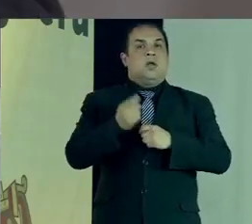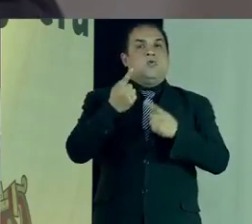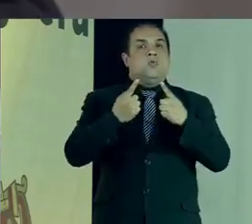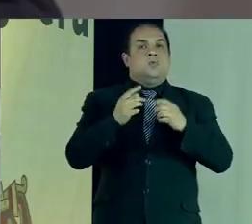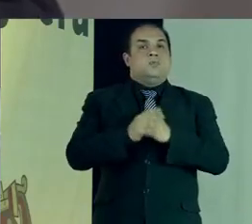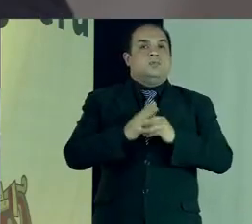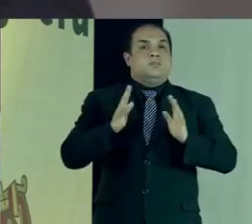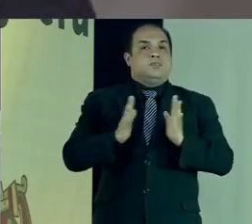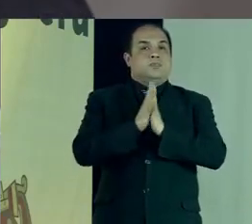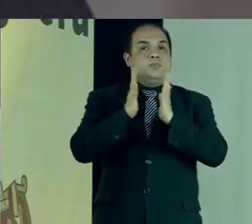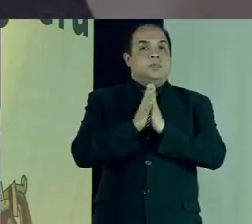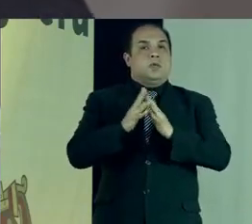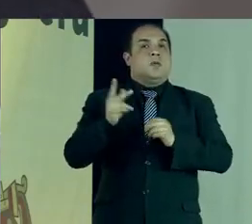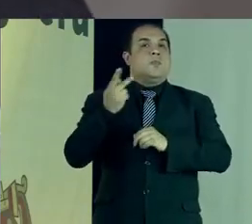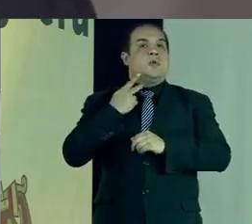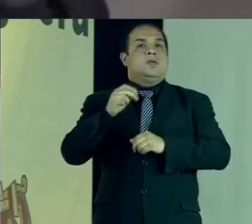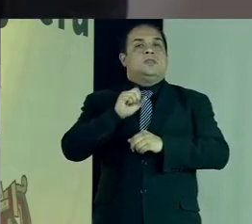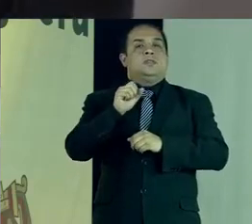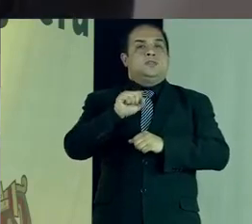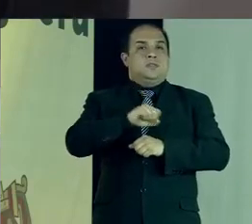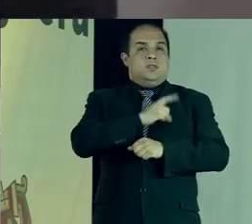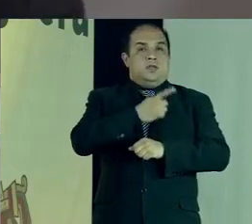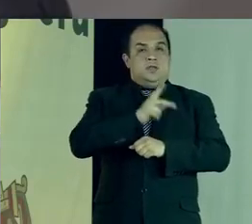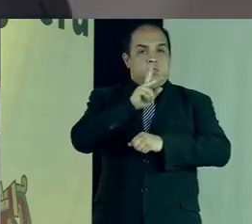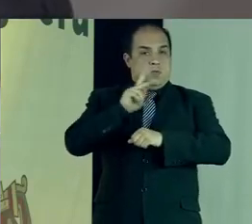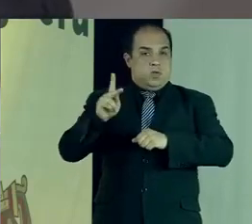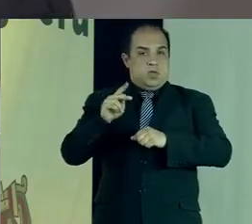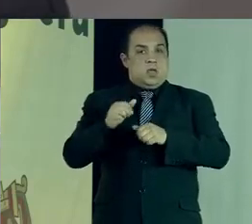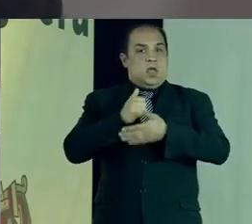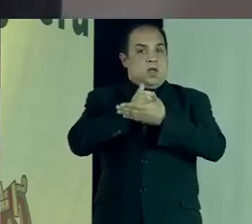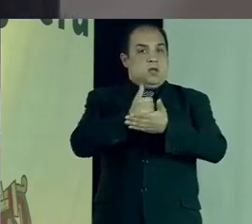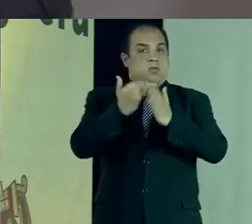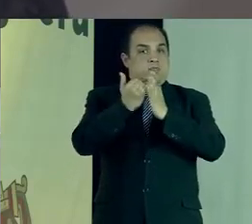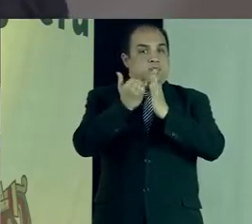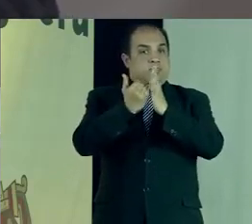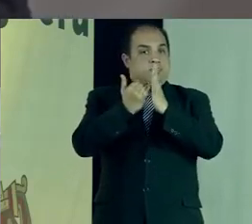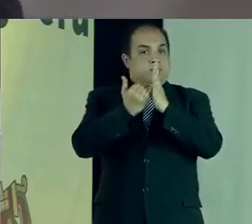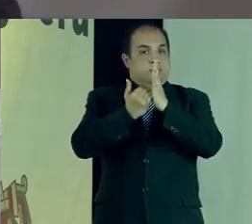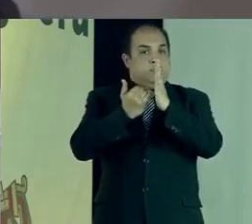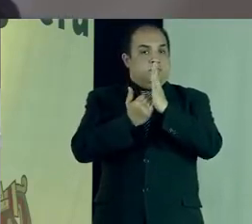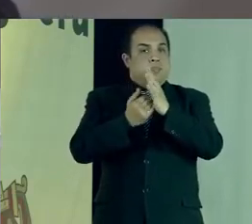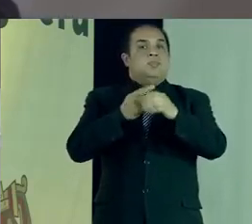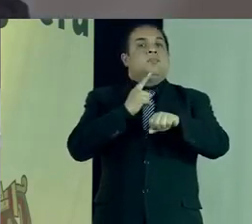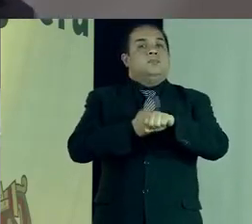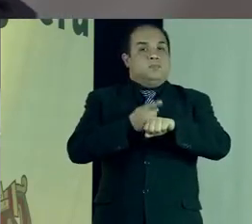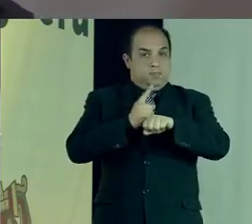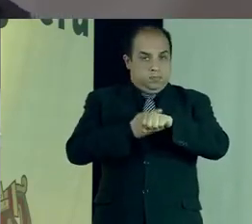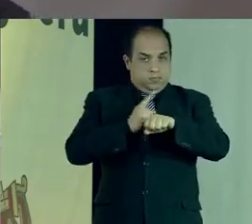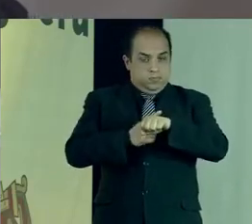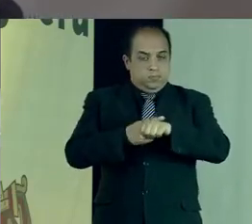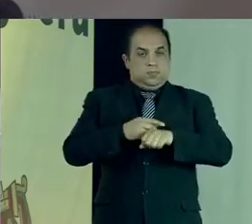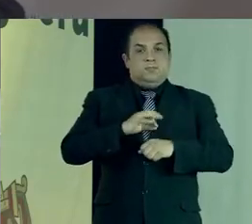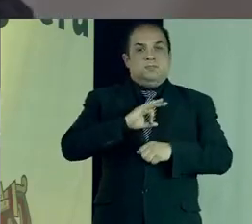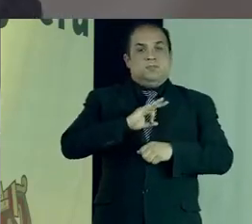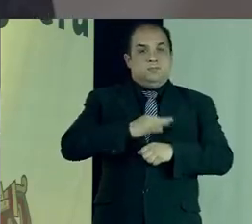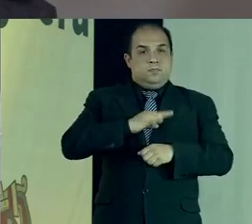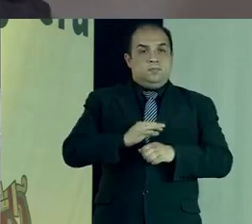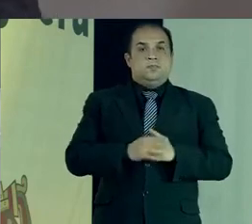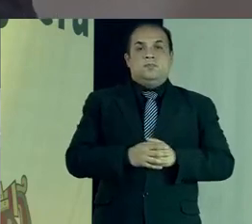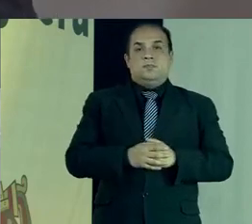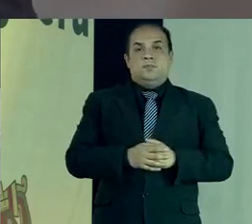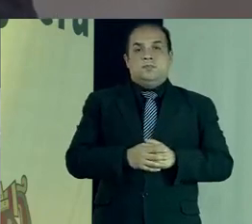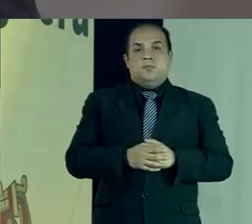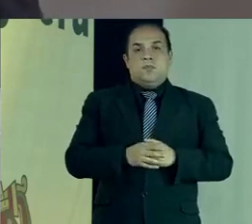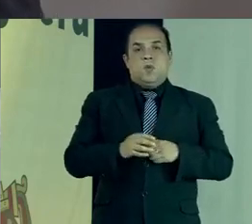y políticas de salud pública que ayudaron a disminuir las enfermedades infecciosas las